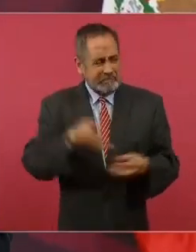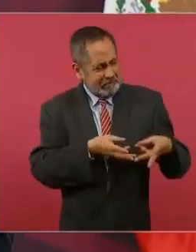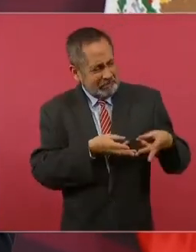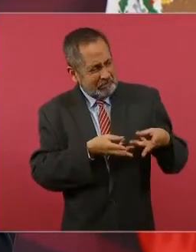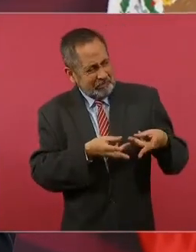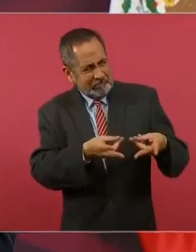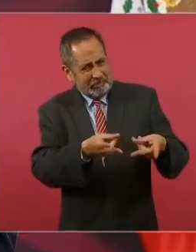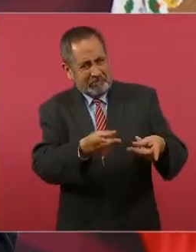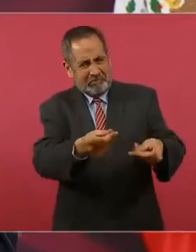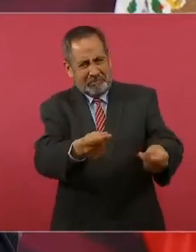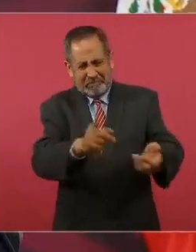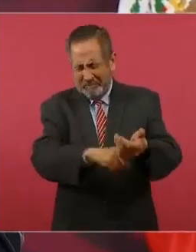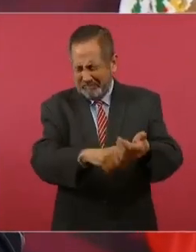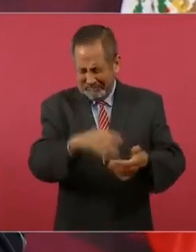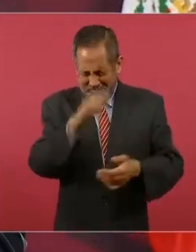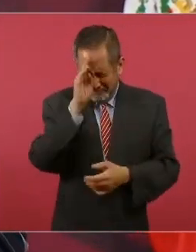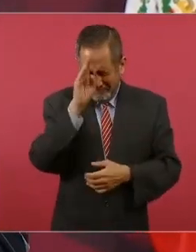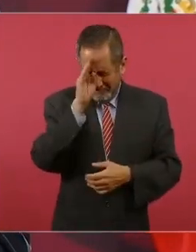elevadísimos,